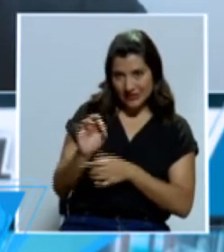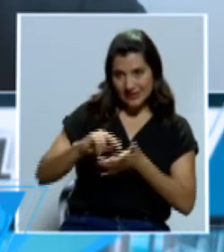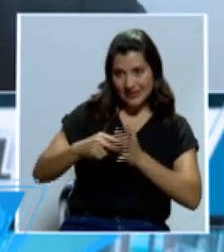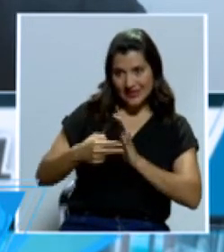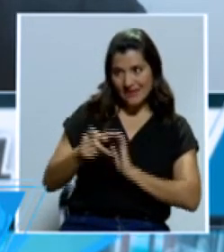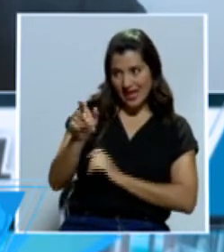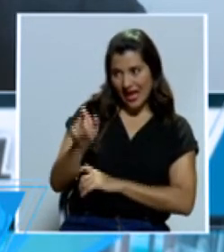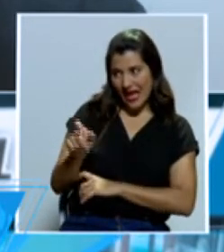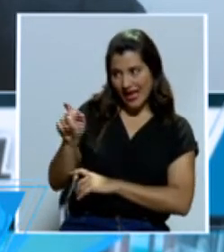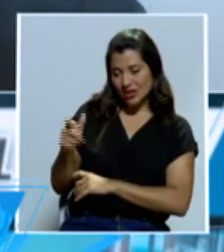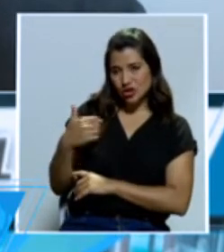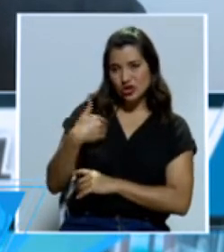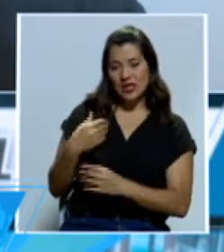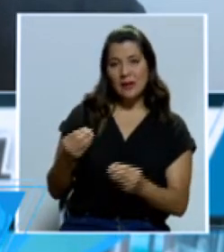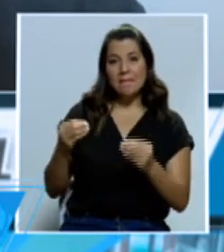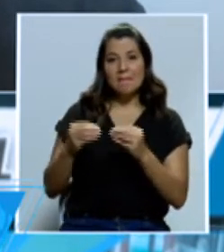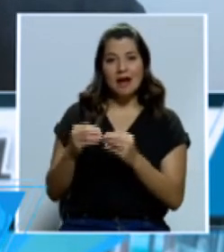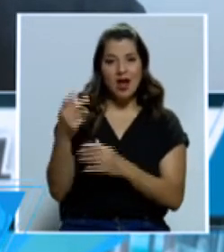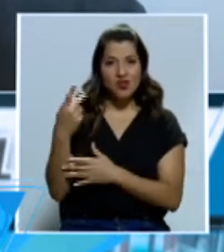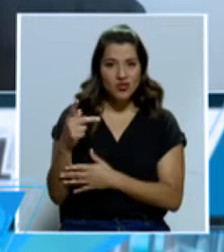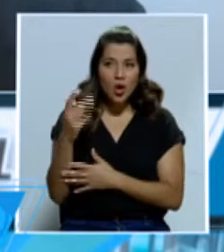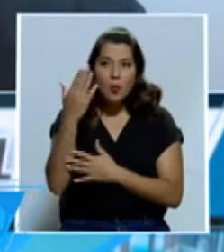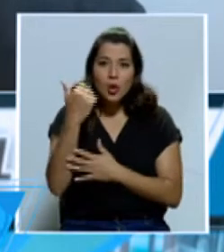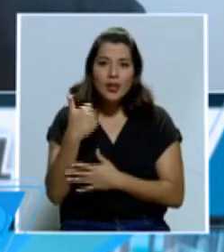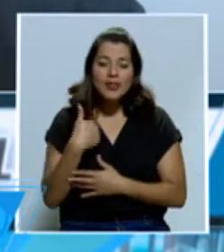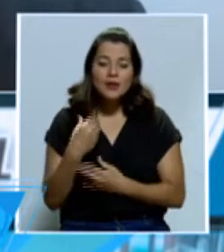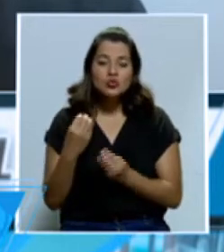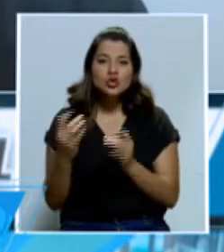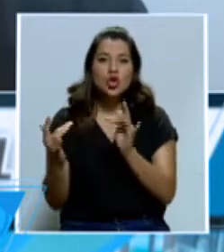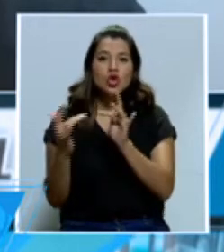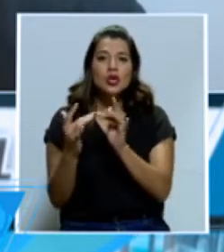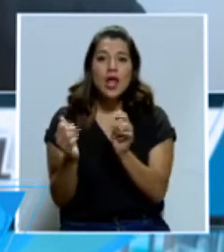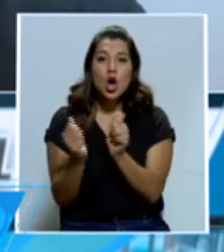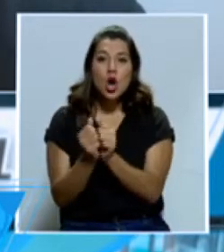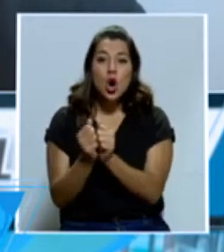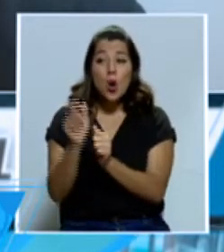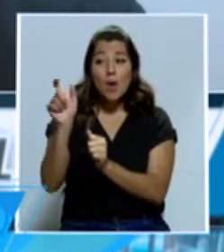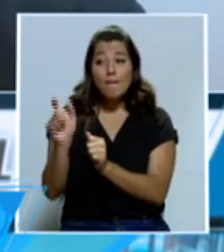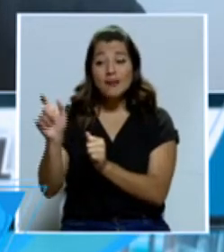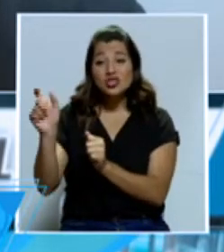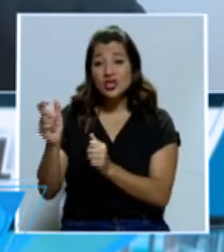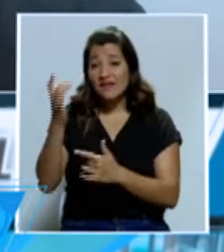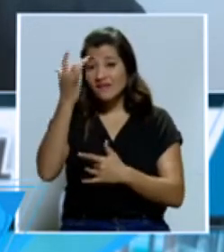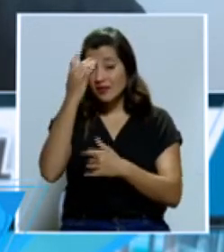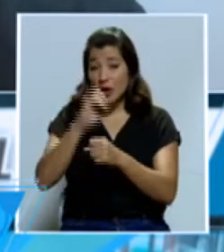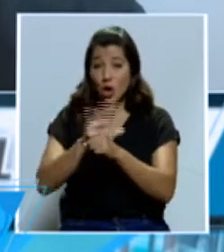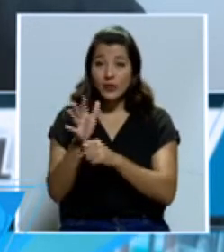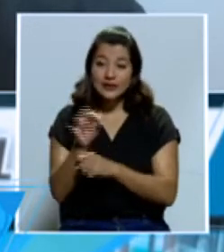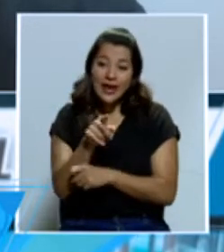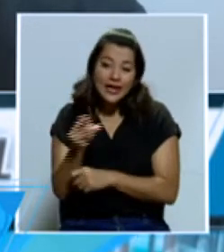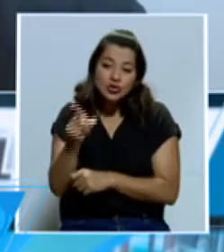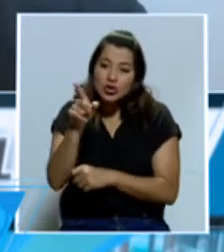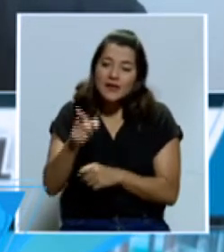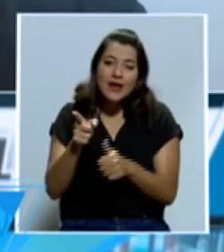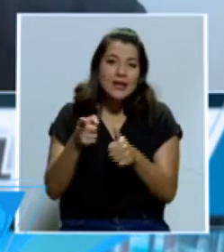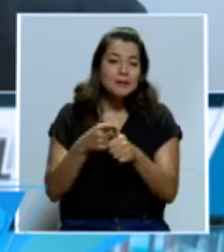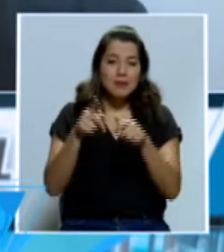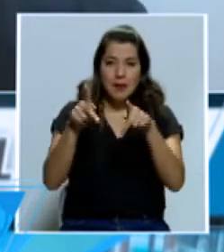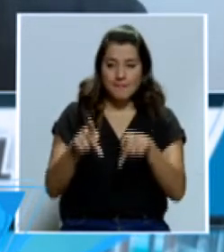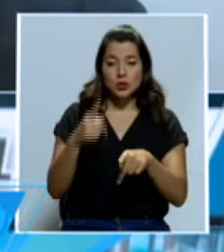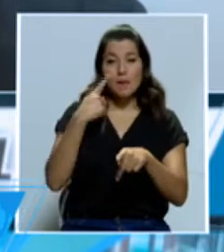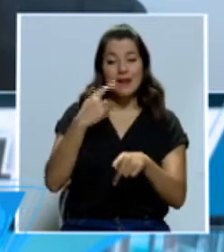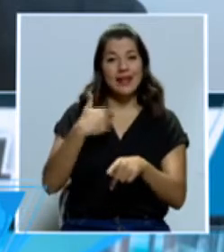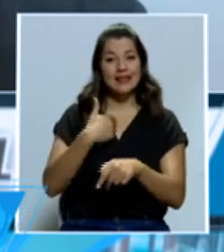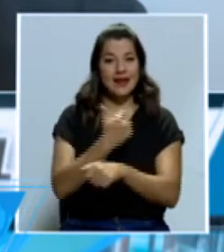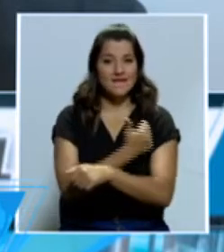porque tienen mucha interacción con personas infectadas, deberían de ser los primeros en ser vacunados, no solo porque no